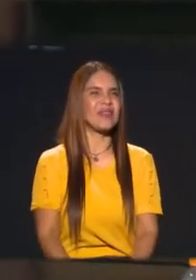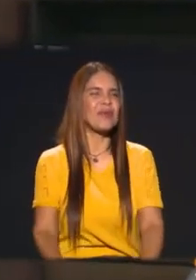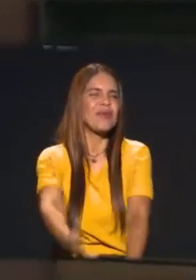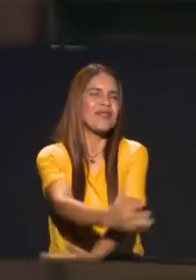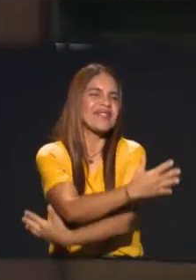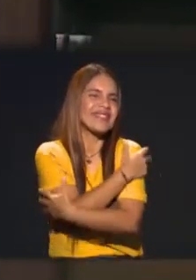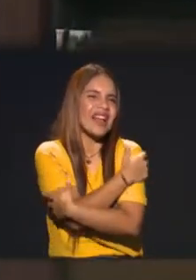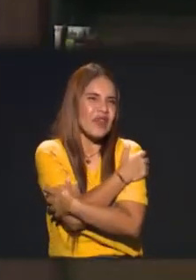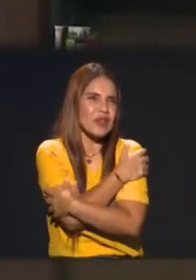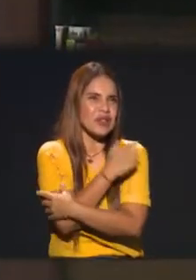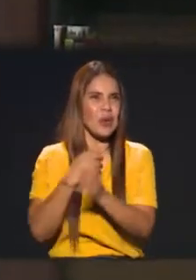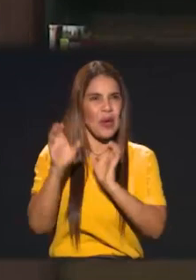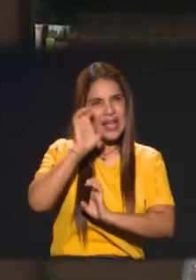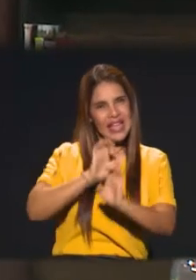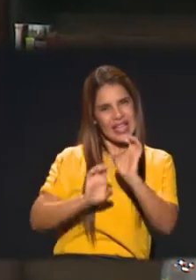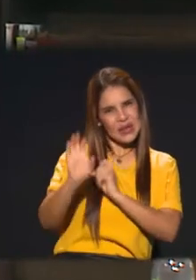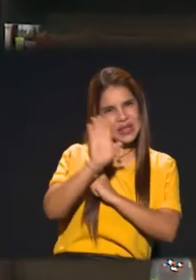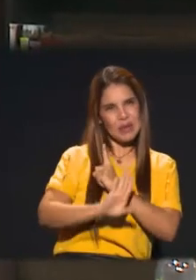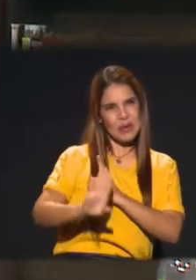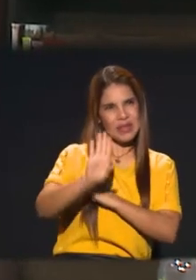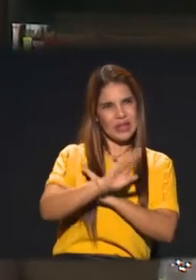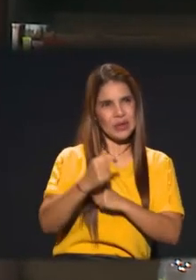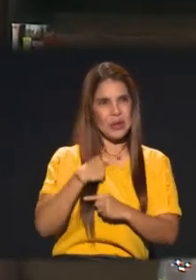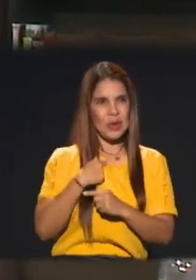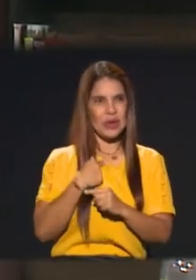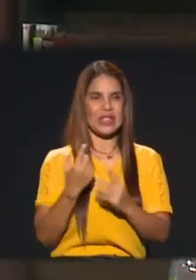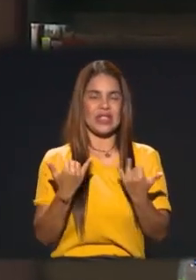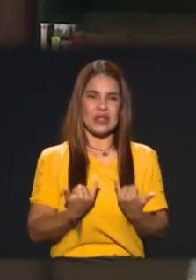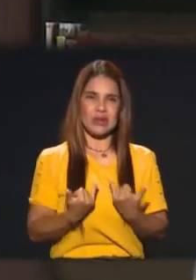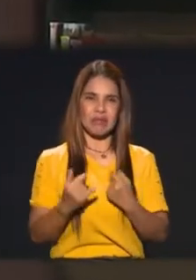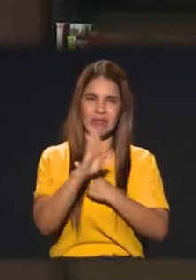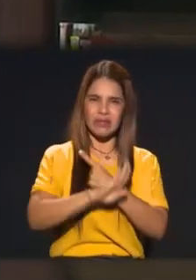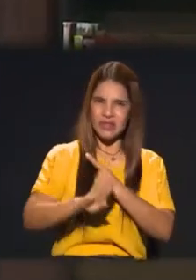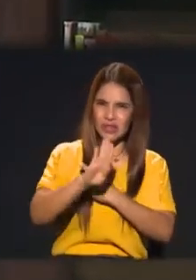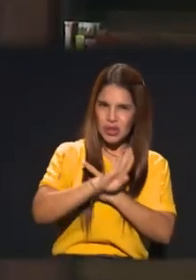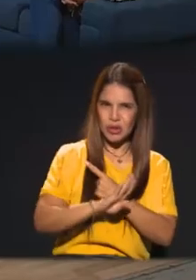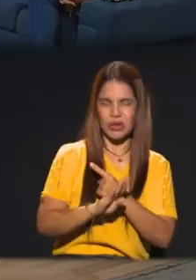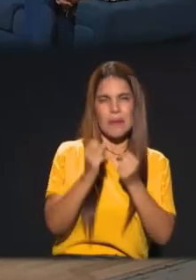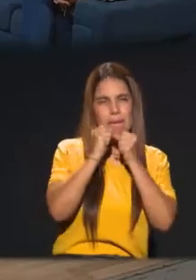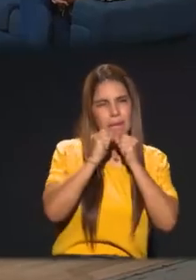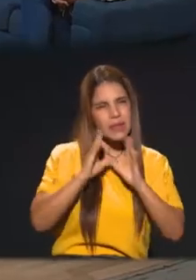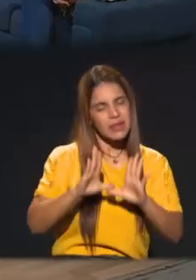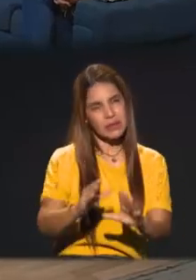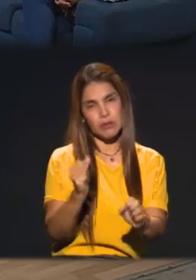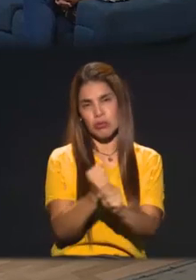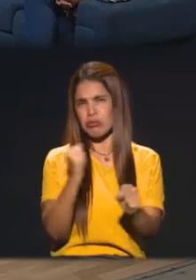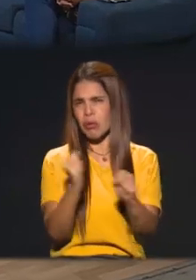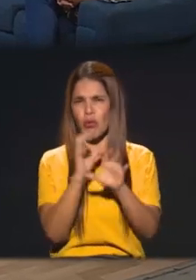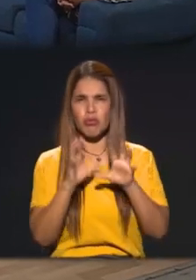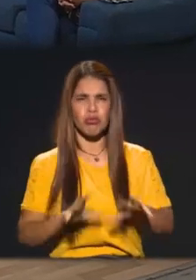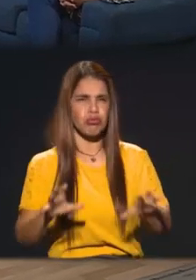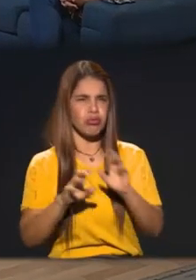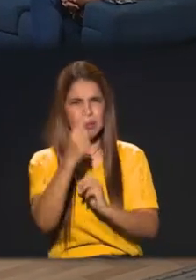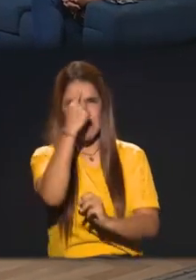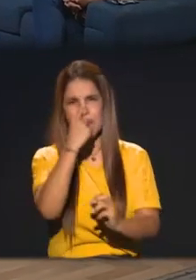abrazo, ¿verdad? Yo soy de Entornos Protectores, no me en esta pinta de afi, pues. Puro de Entornos Protectores y muchas bendiciones a ustedes, esa labor que hacen de vocación, porque